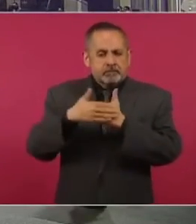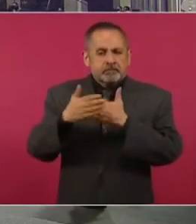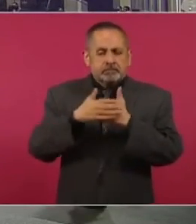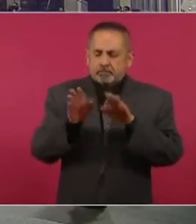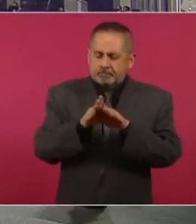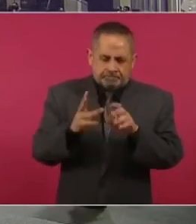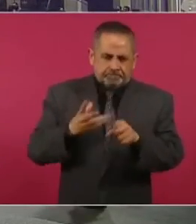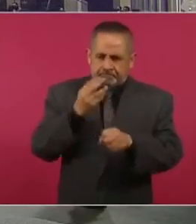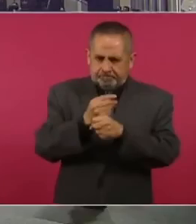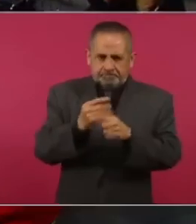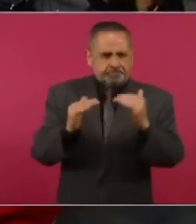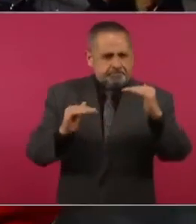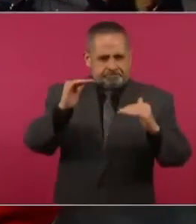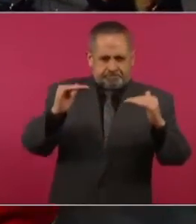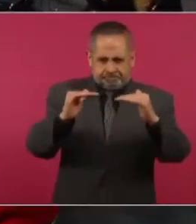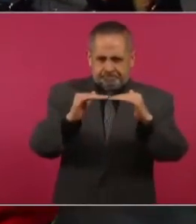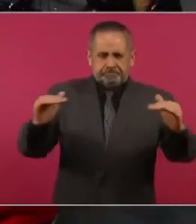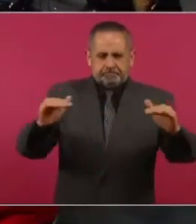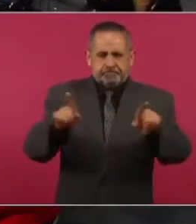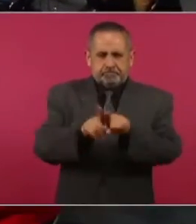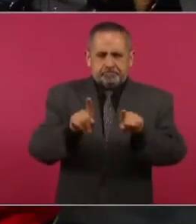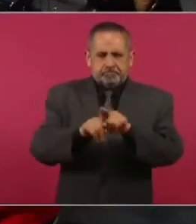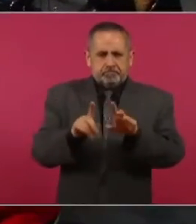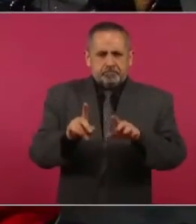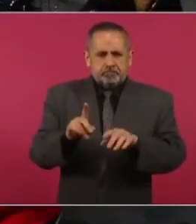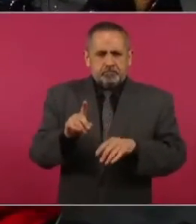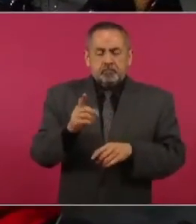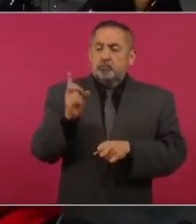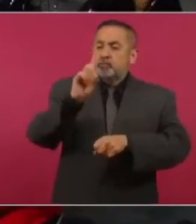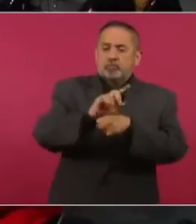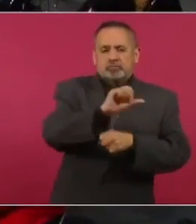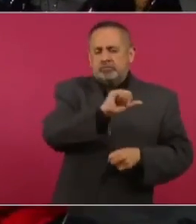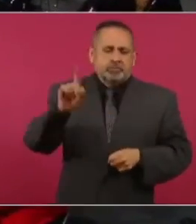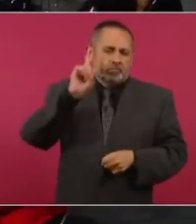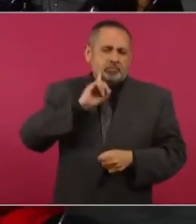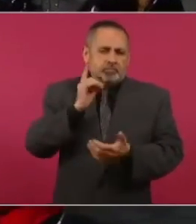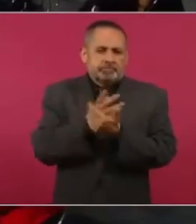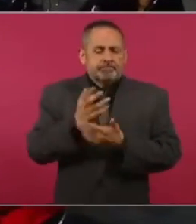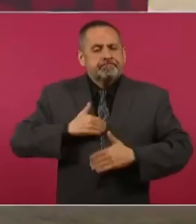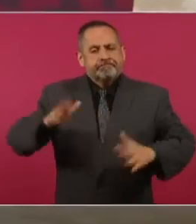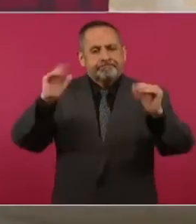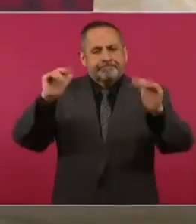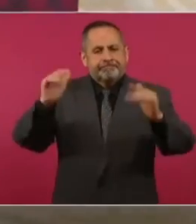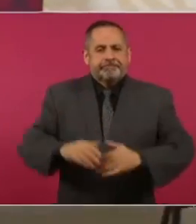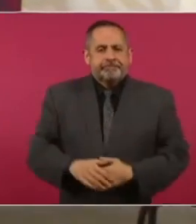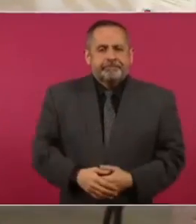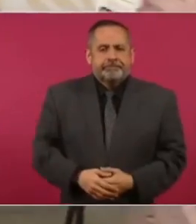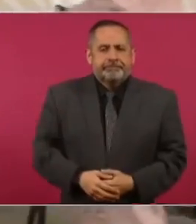reparar todo eso. Un día puras mujeres. Adiós.